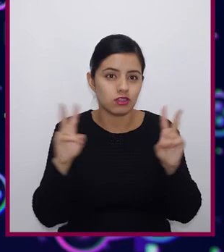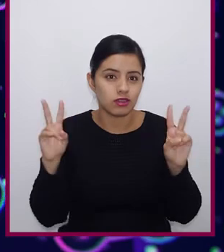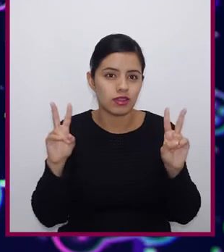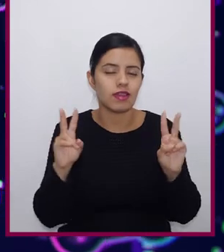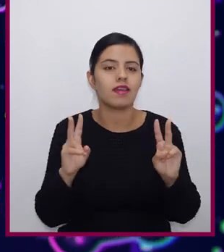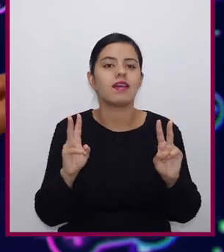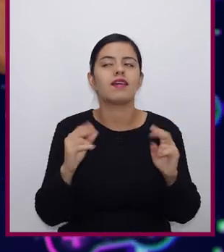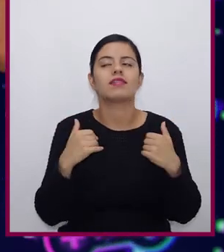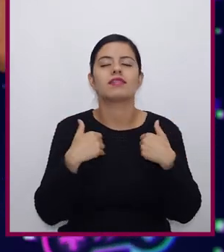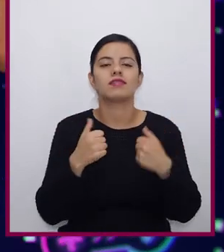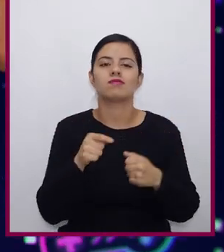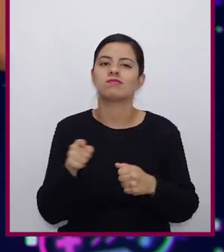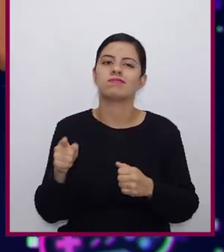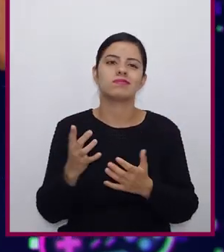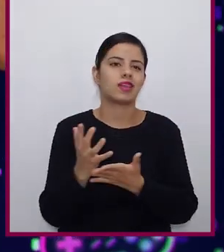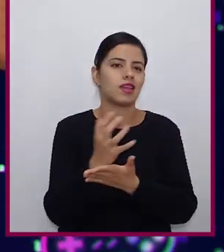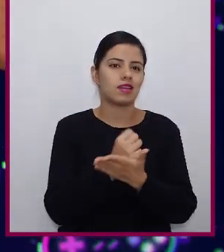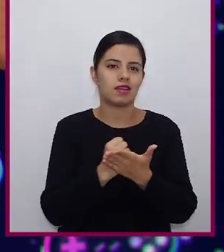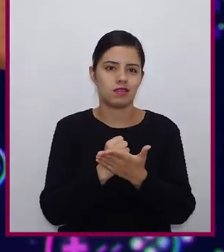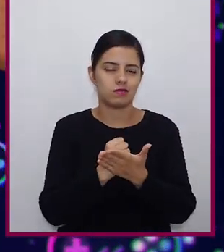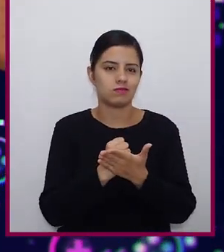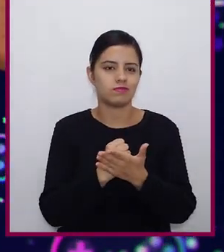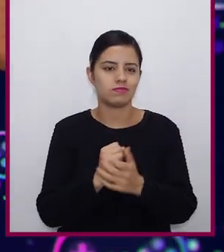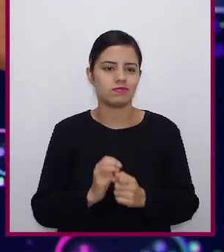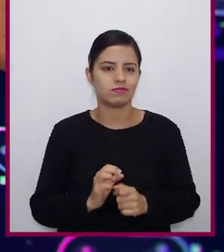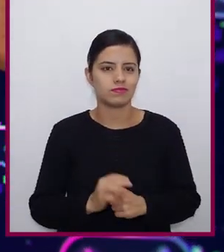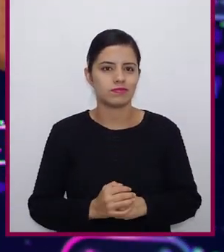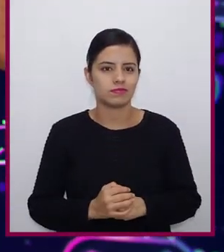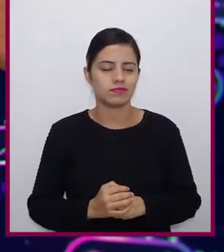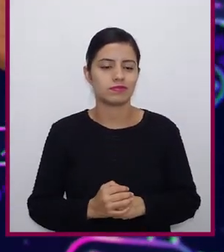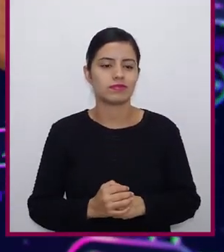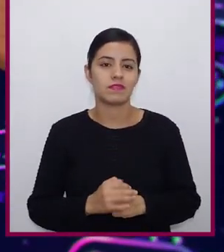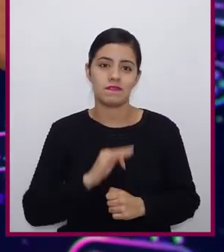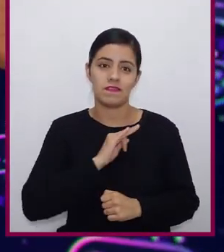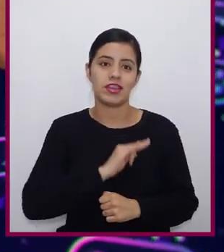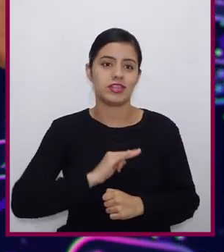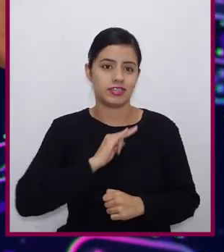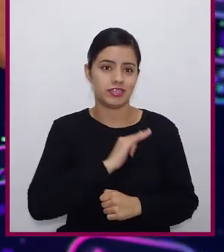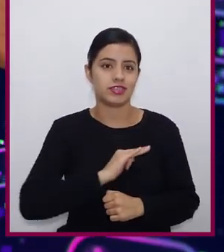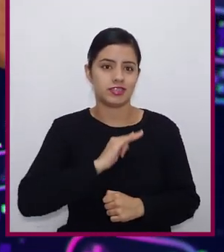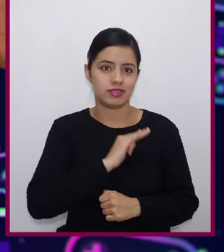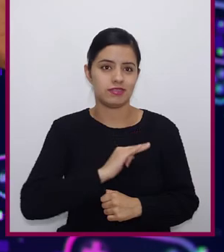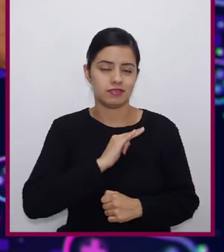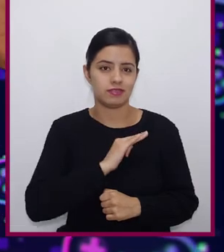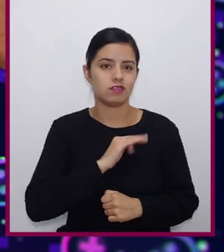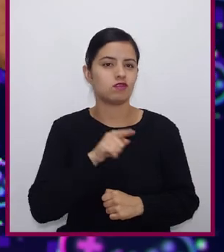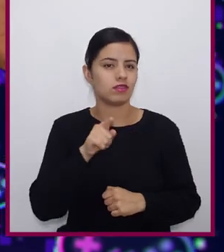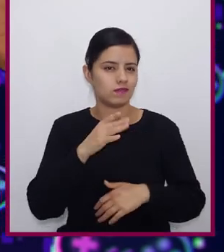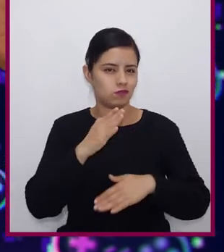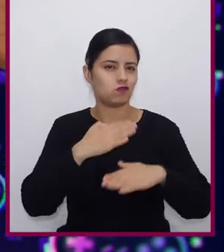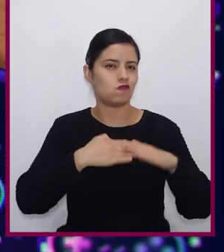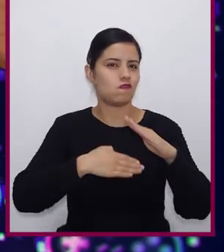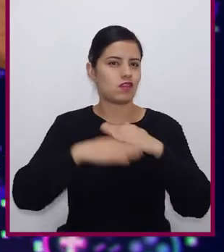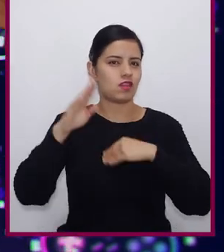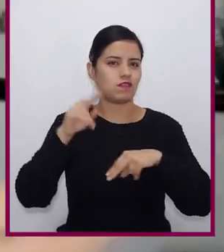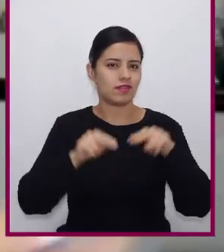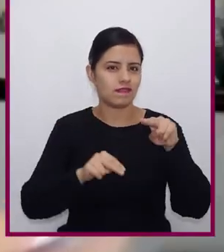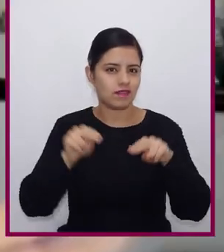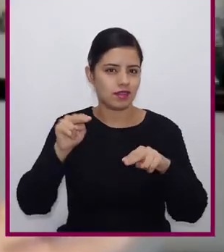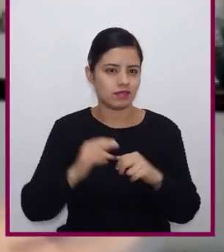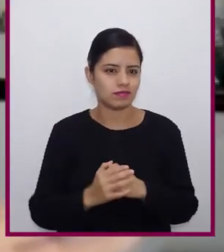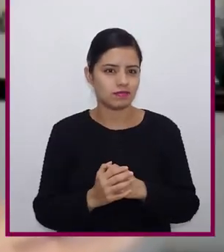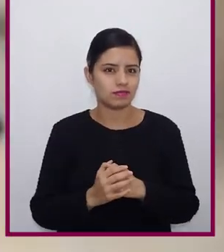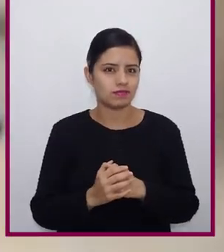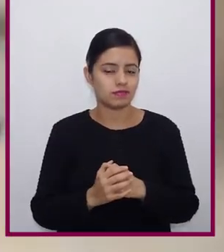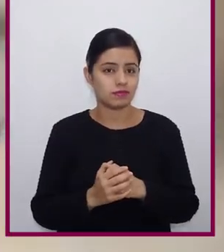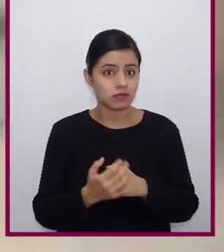lógica. ¡Ganaron esta vez, beatboxers! ¡Felicidades! ¡Superaron el nivel!